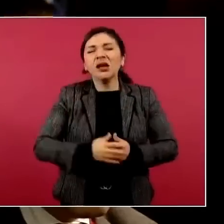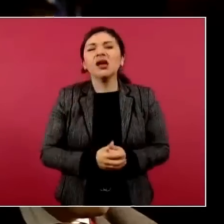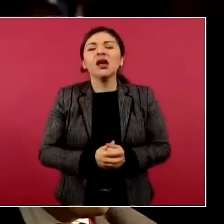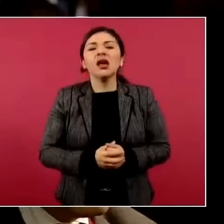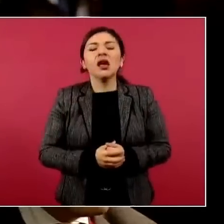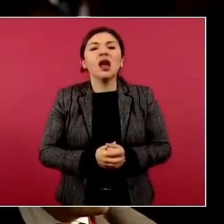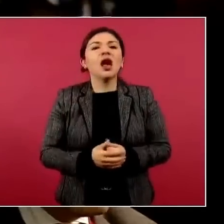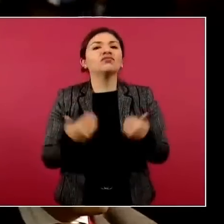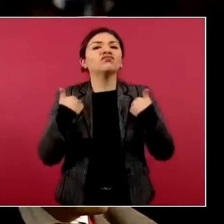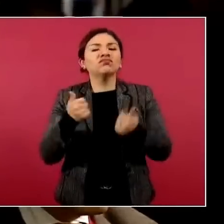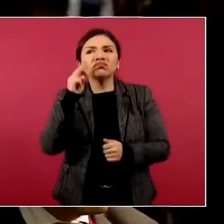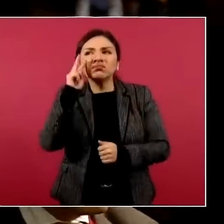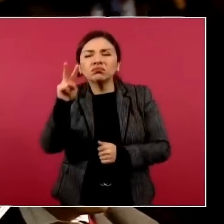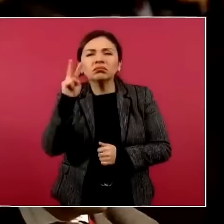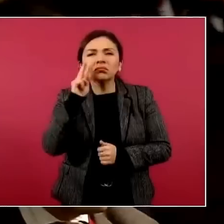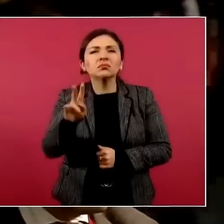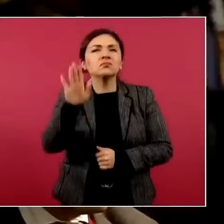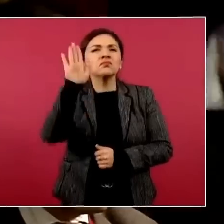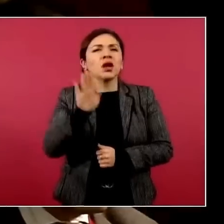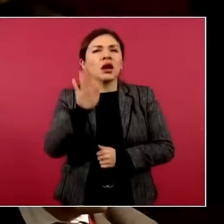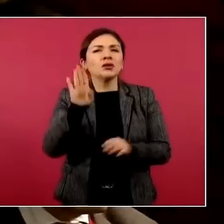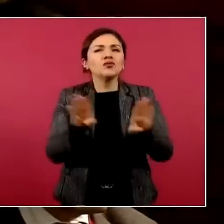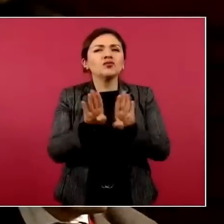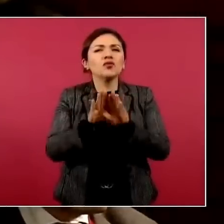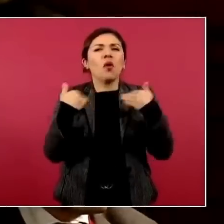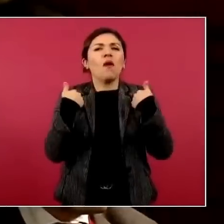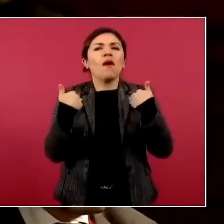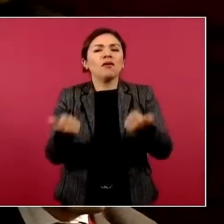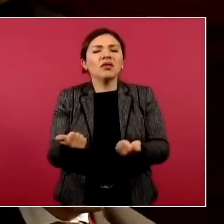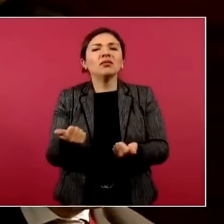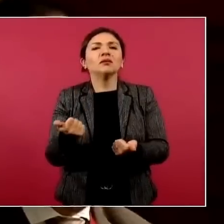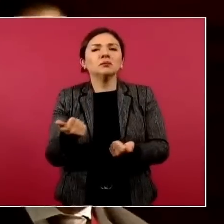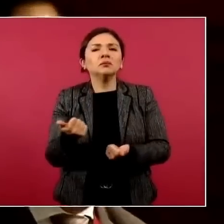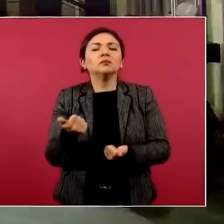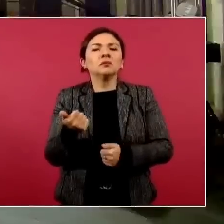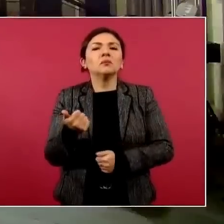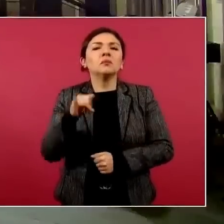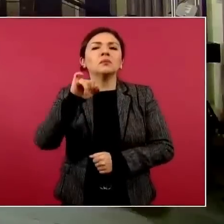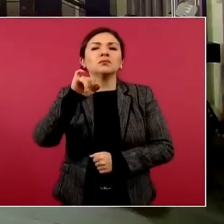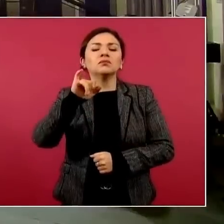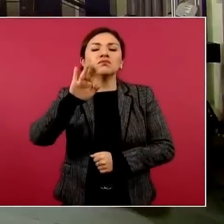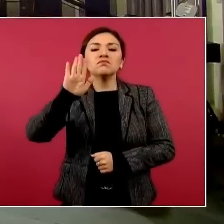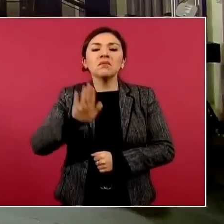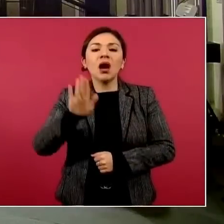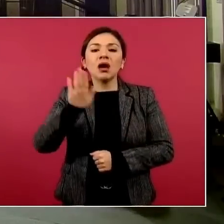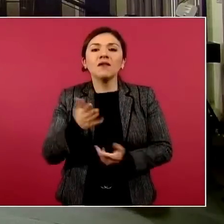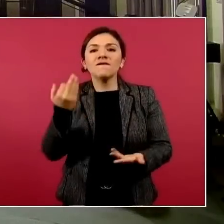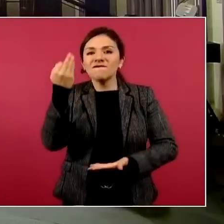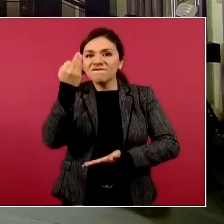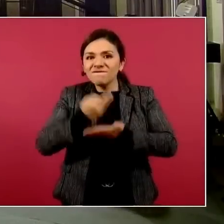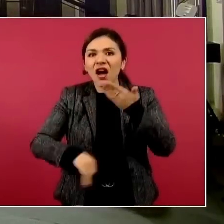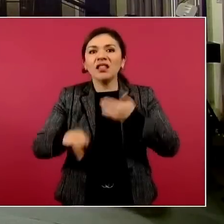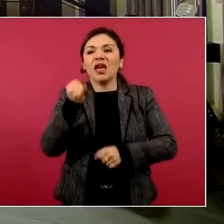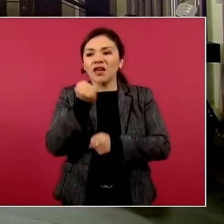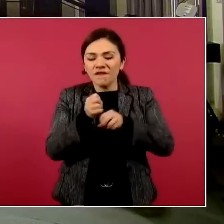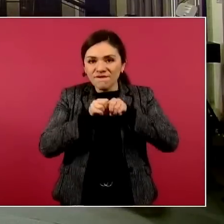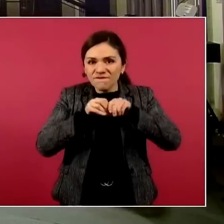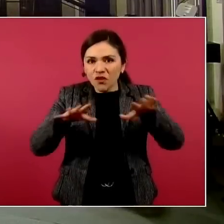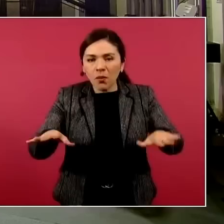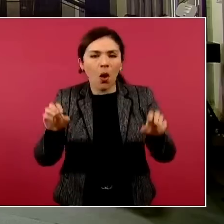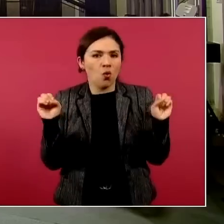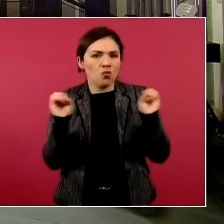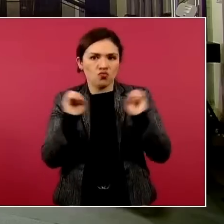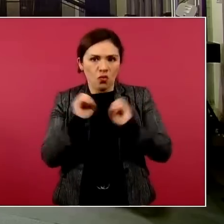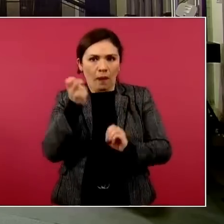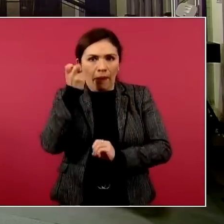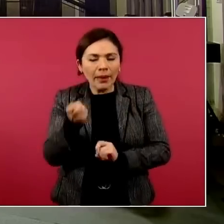da algunas líneas, algún panorama sobre que incluso pues no se dio toda la información en el